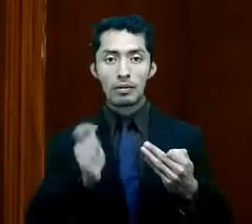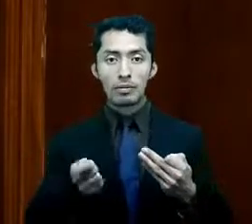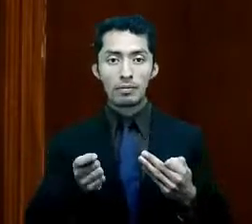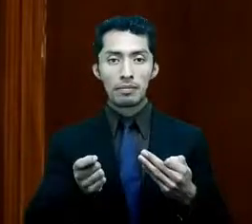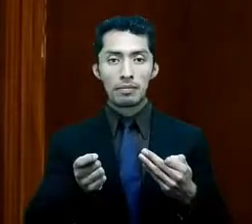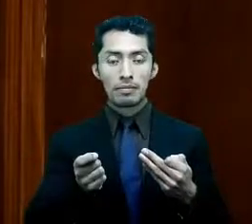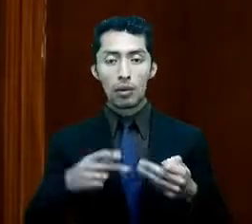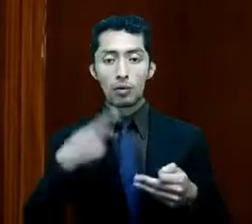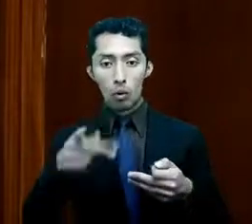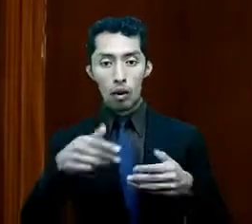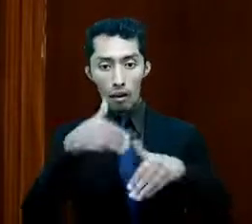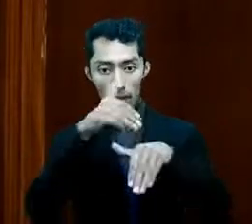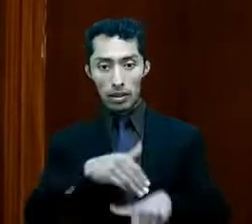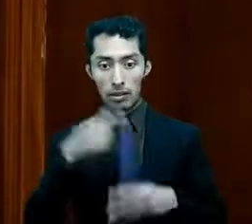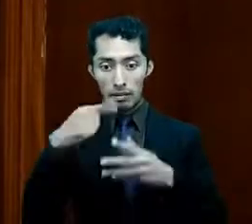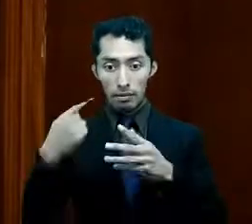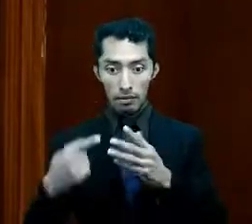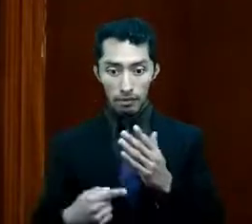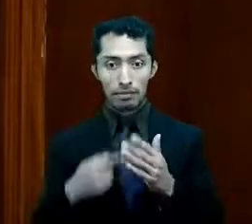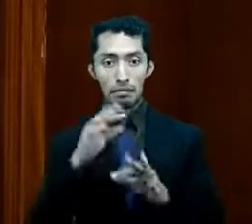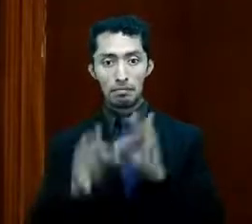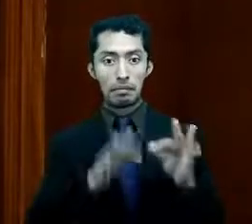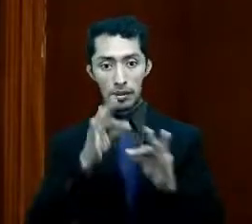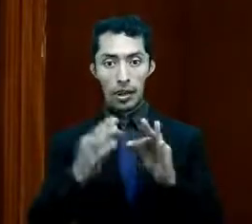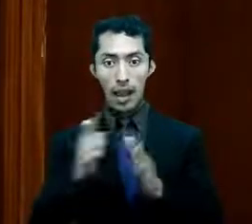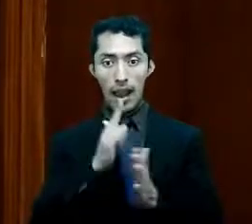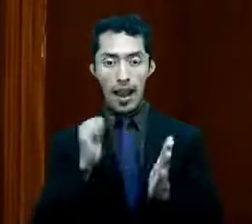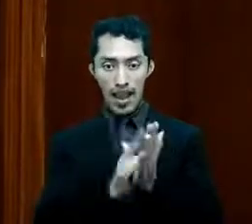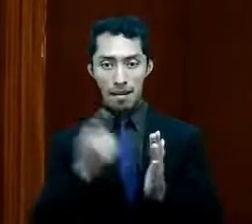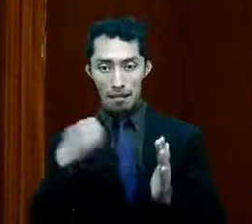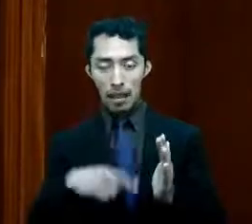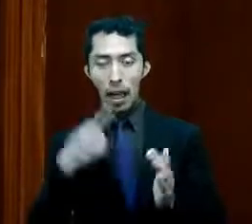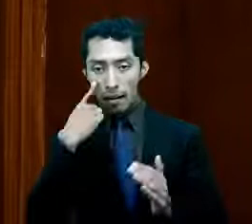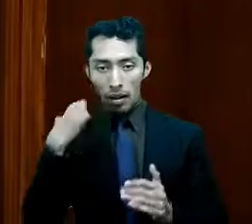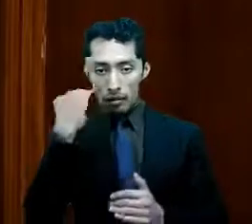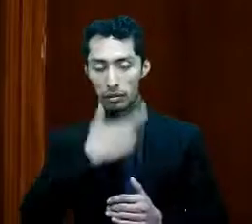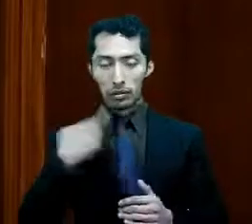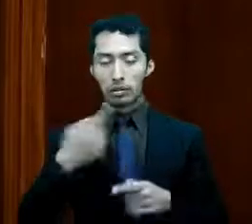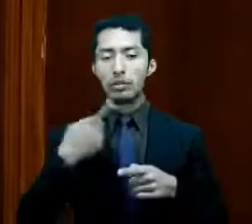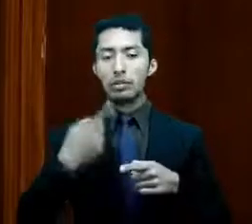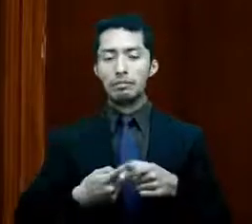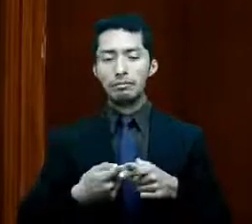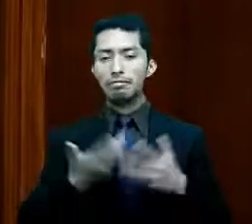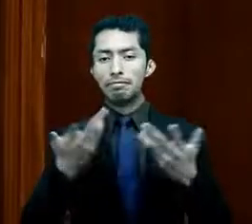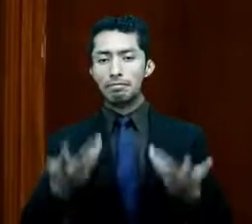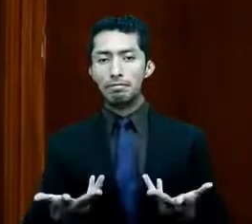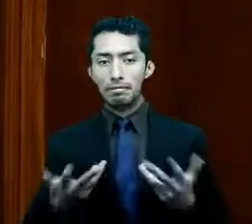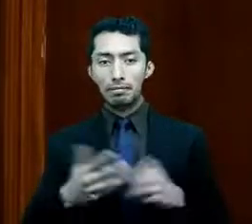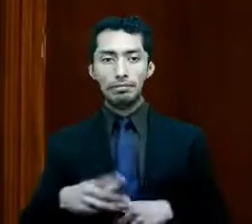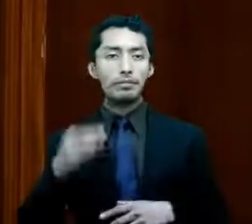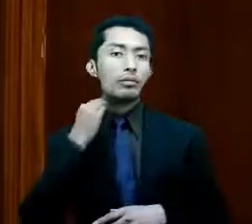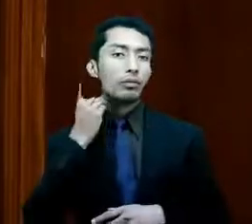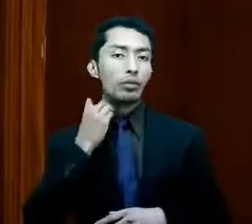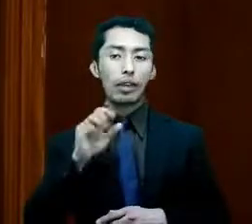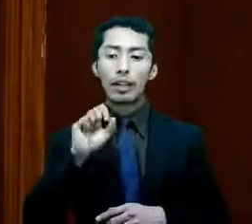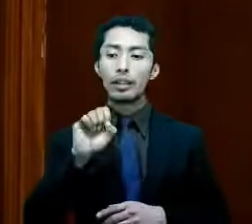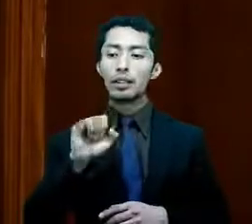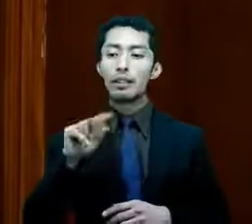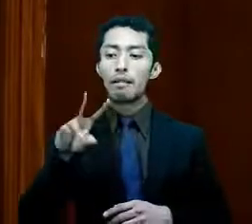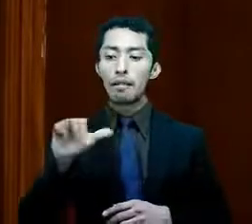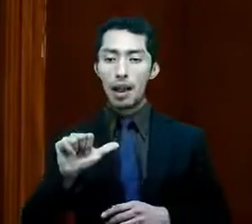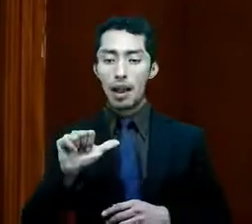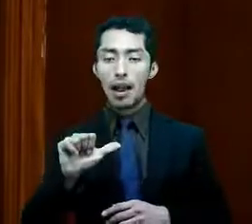para constar el cumplimiento de las disposiciones jurídicas aplicables. Atentamente, diputada Silvia Barberena